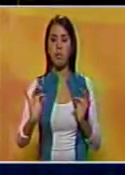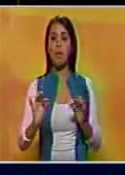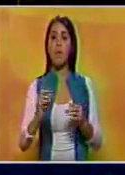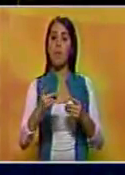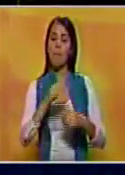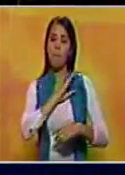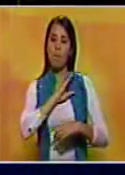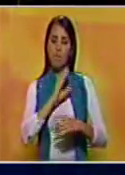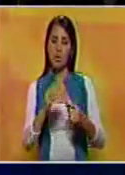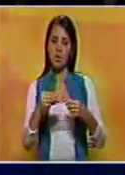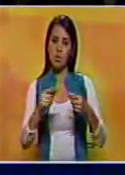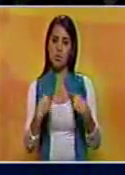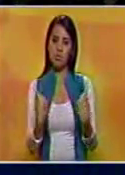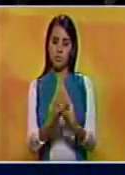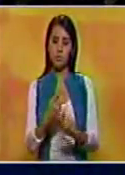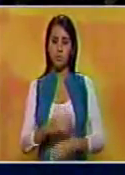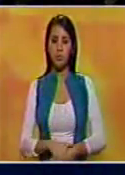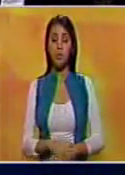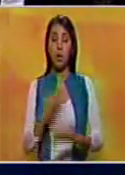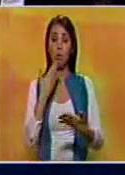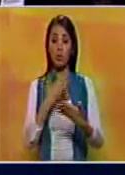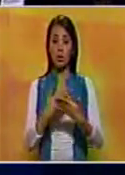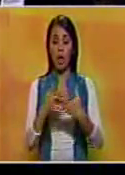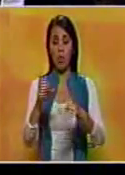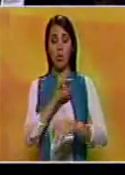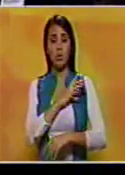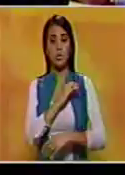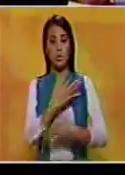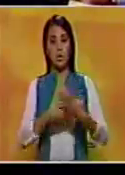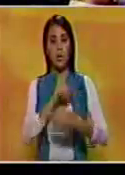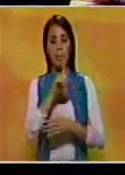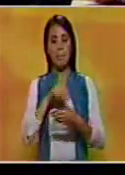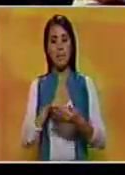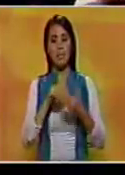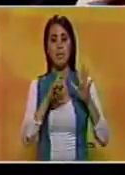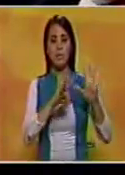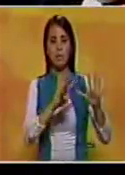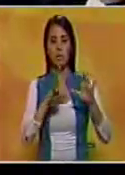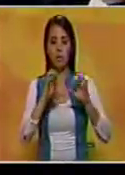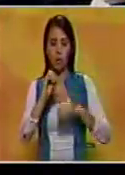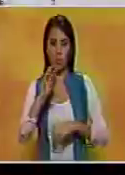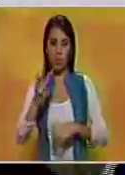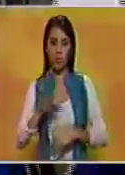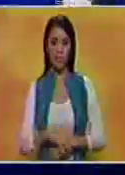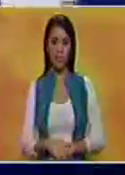territorio en un tratado limítrofe con Chile suscrito en 1904.